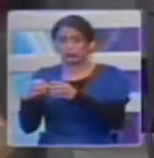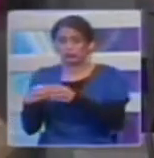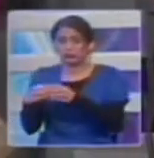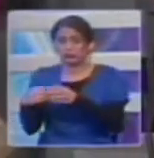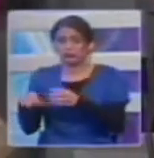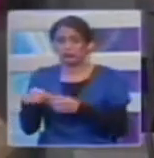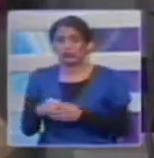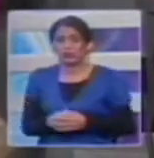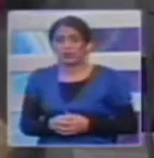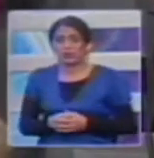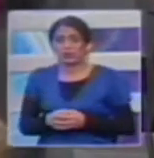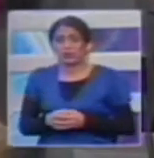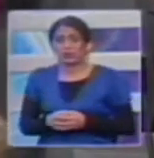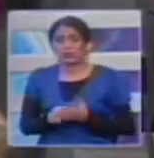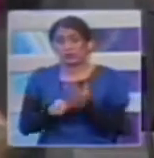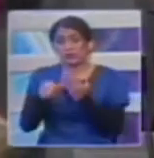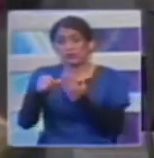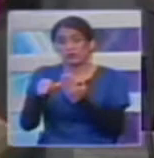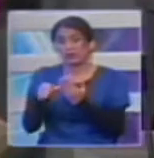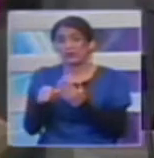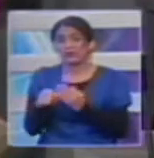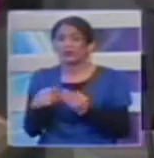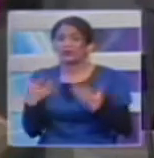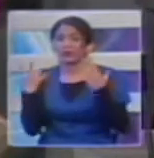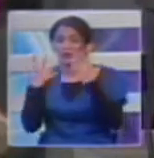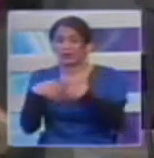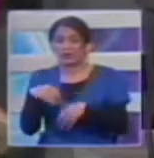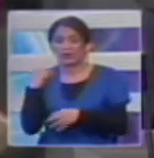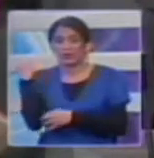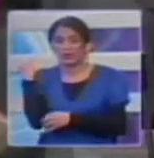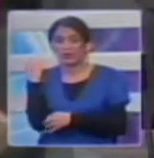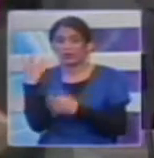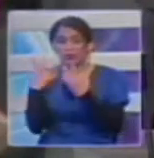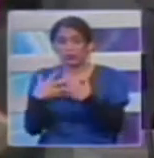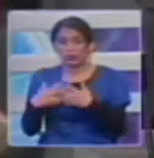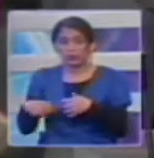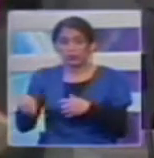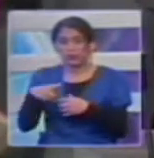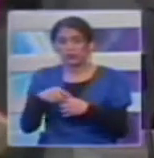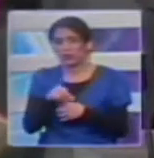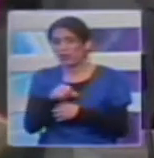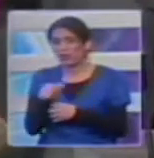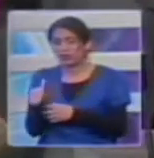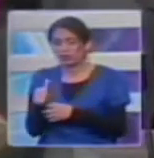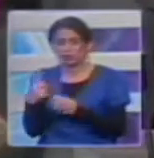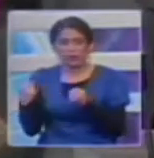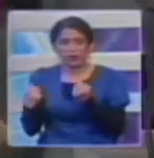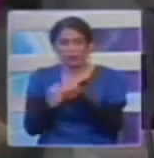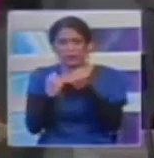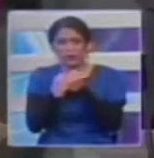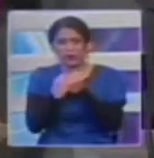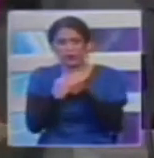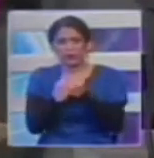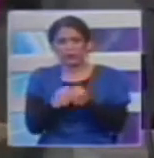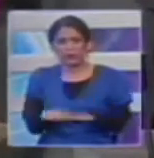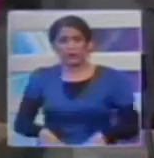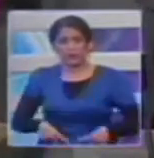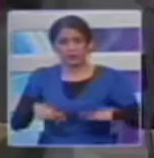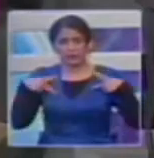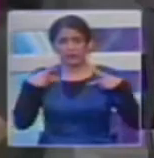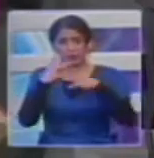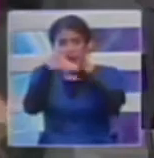El Ministerio de Industrias y Productividad, como parte del Plan Nacional de la Calidad para salvaguardar la seguridad, la